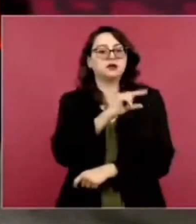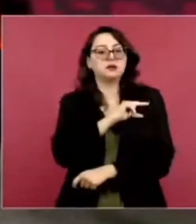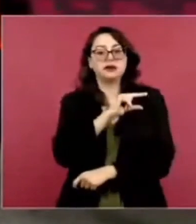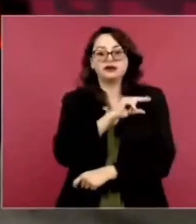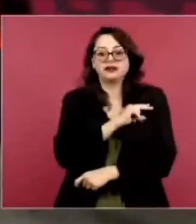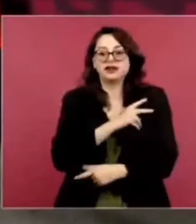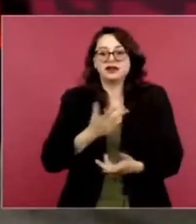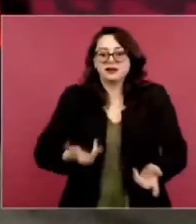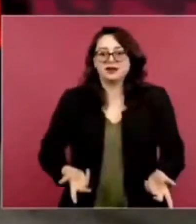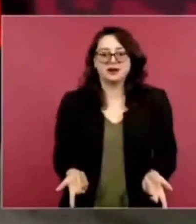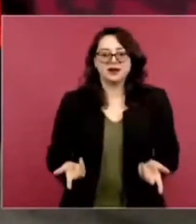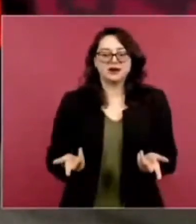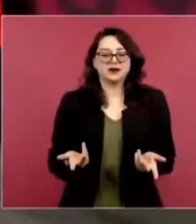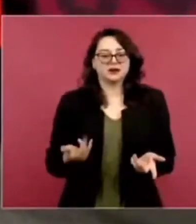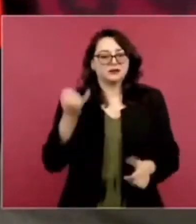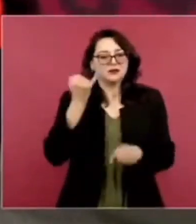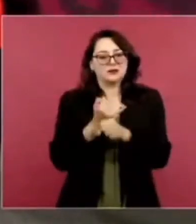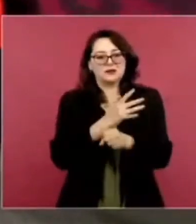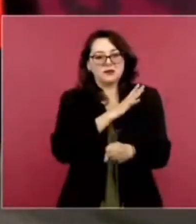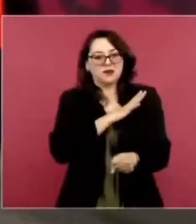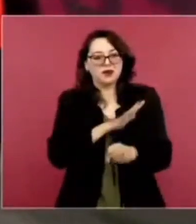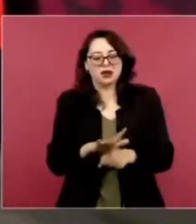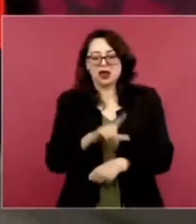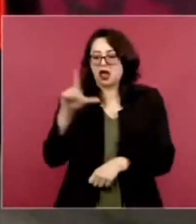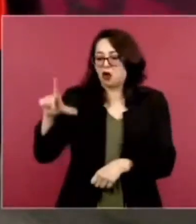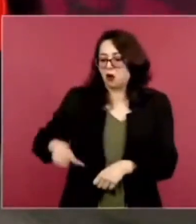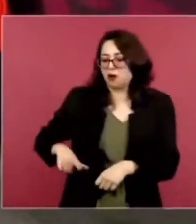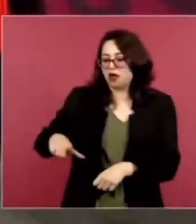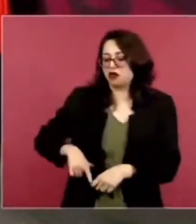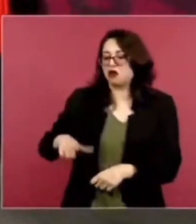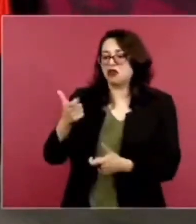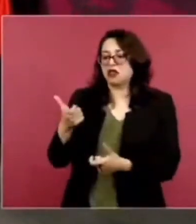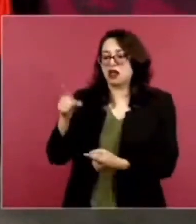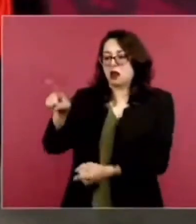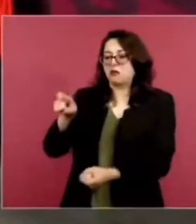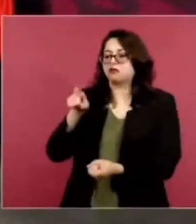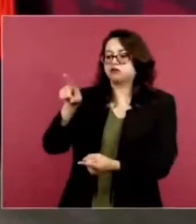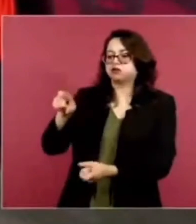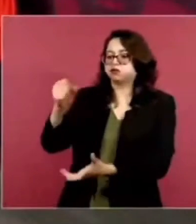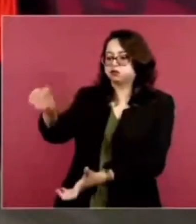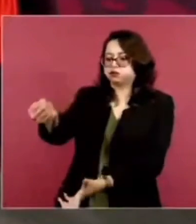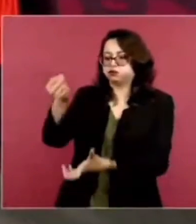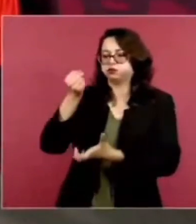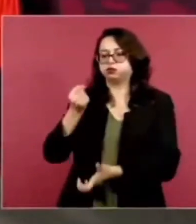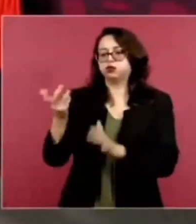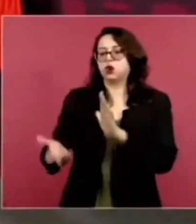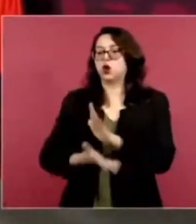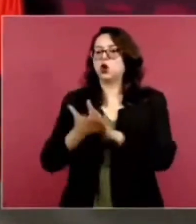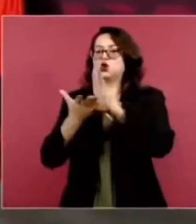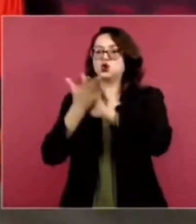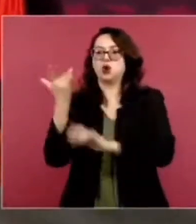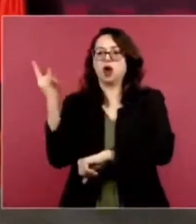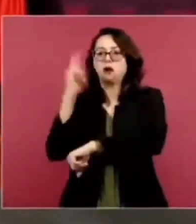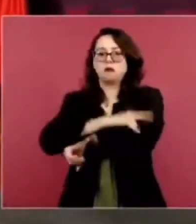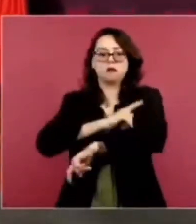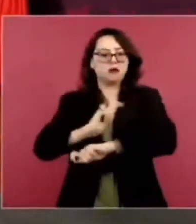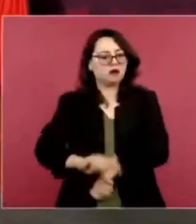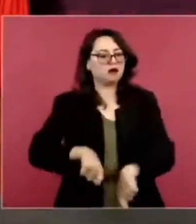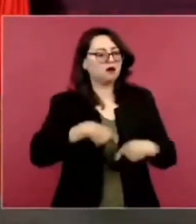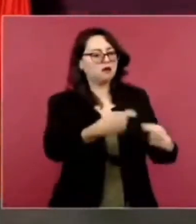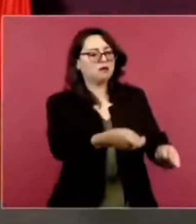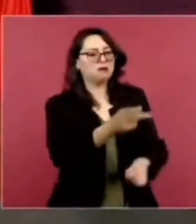construidos con dinero del pueblo y entregados en concesión a particulares.